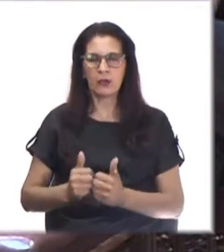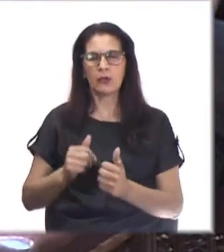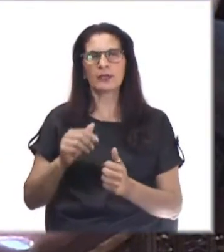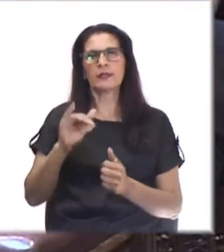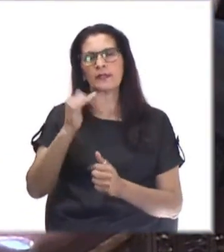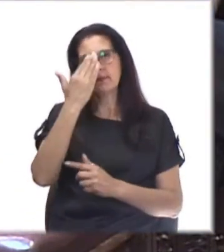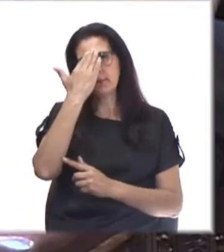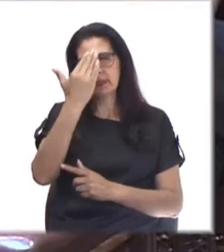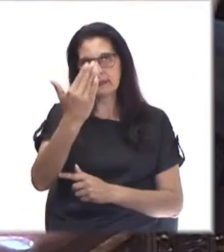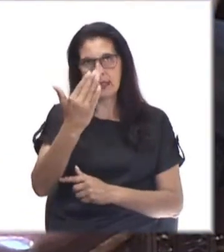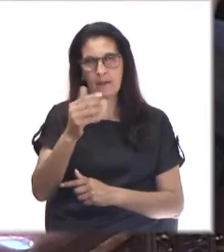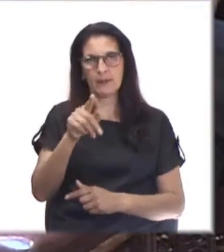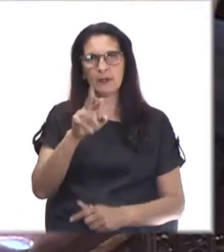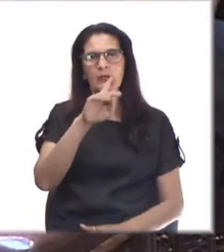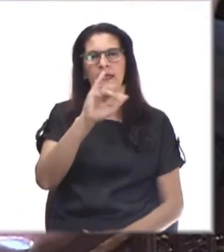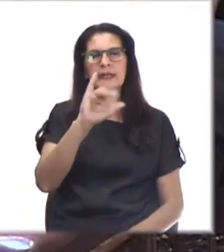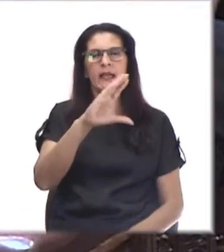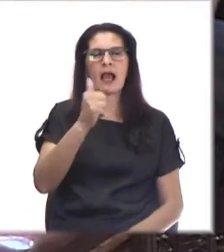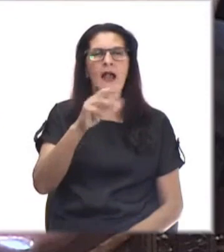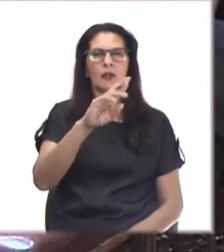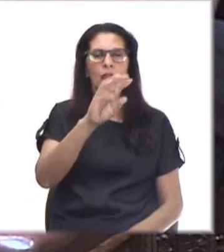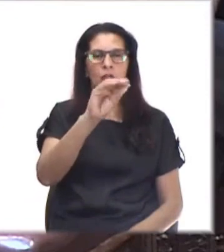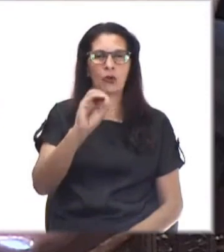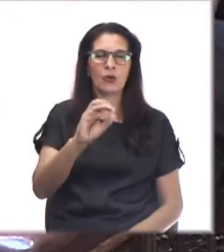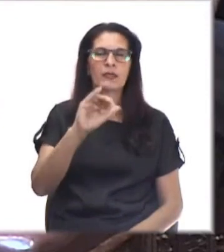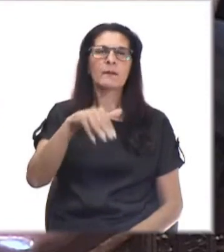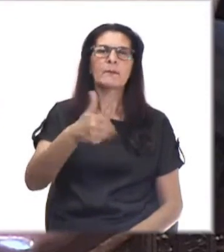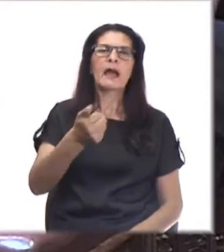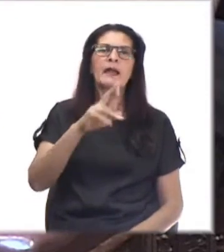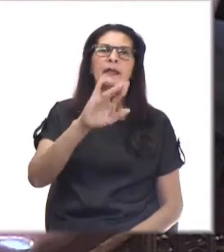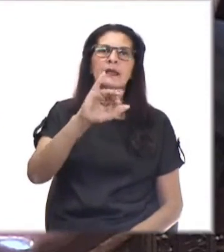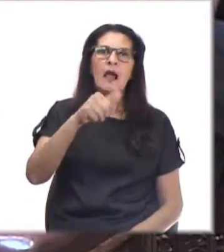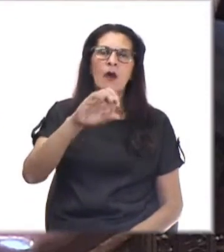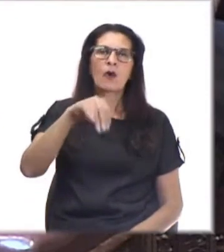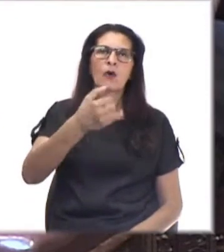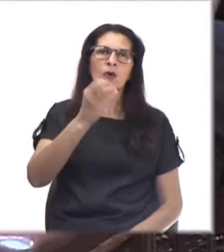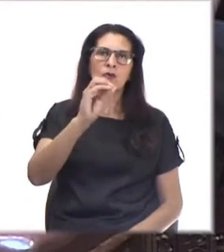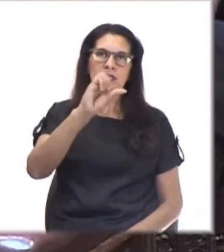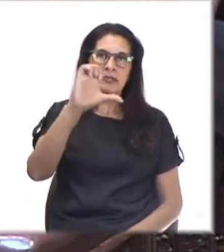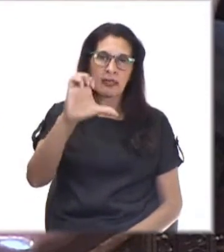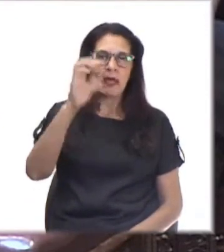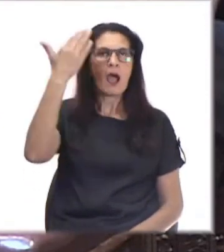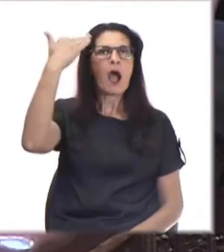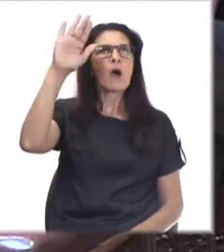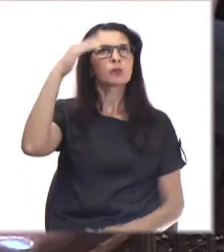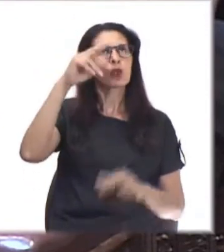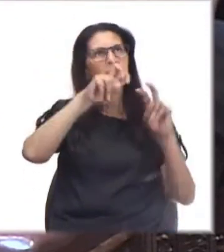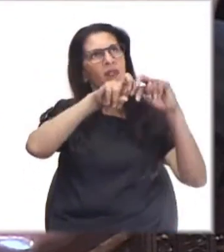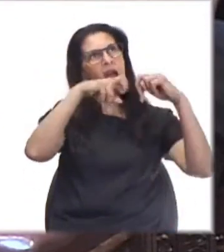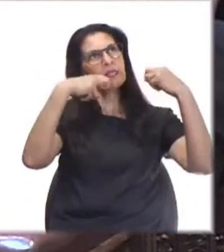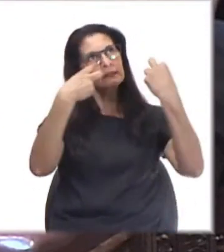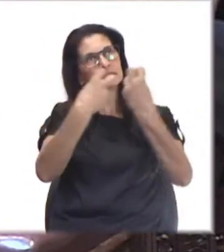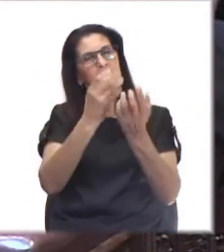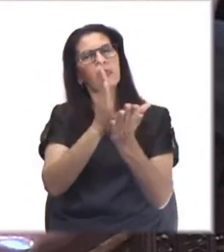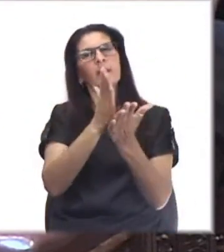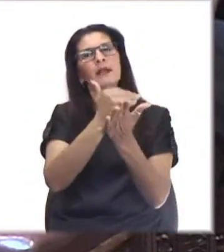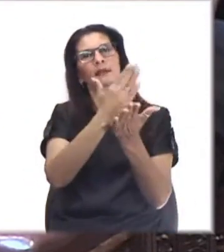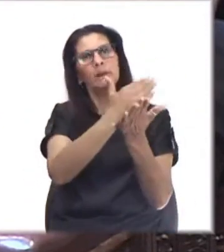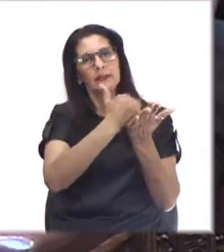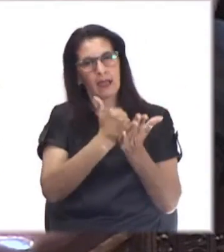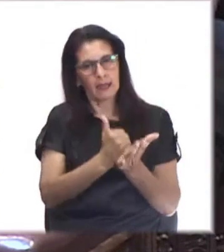Frente Amplio, Ricardo Ehrlich y María José Rodríguez, a las autoridades nacionales y departamentales, a